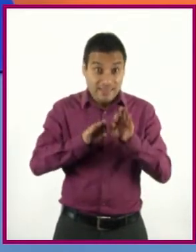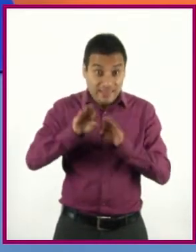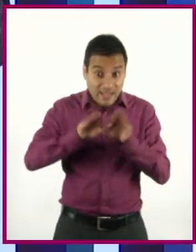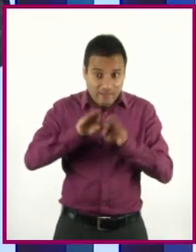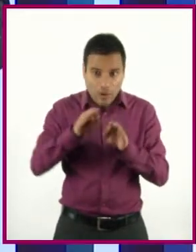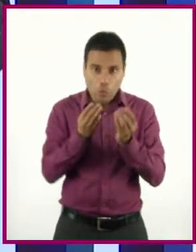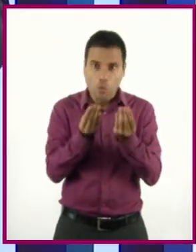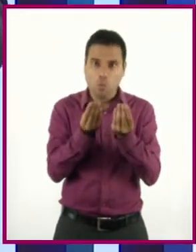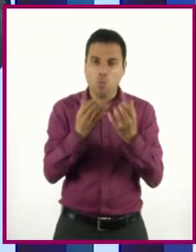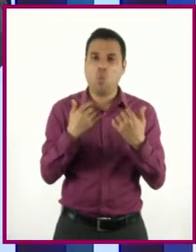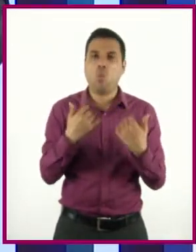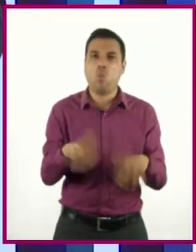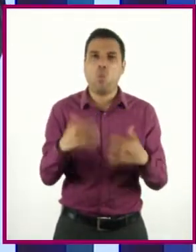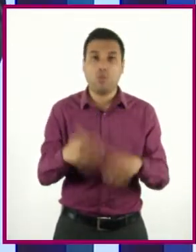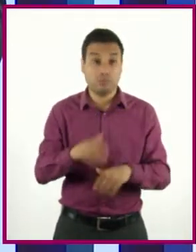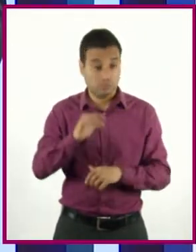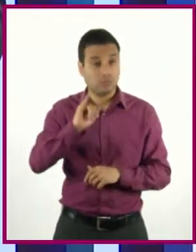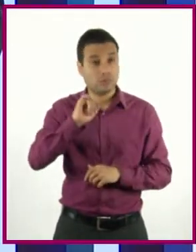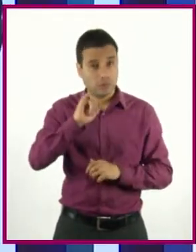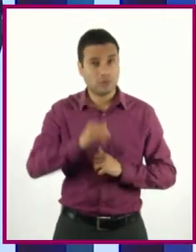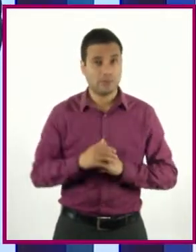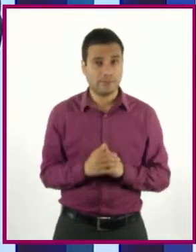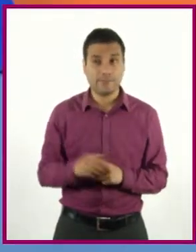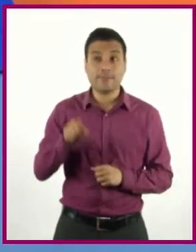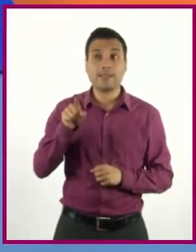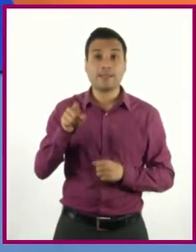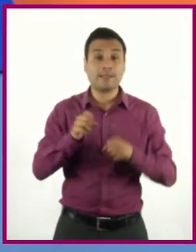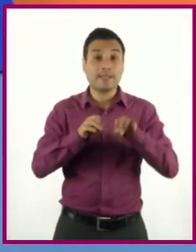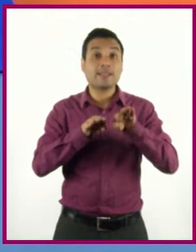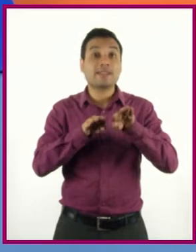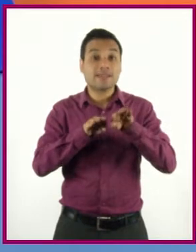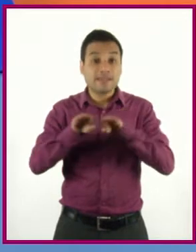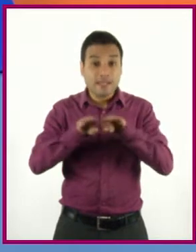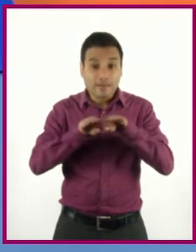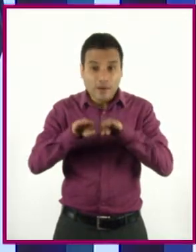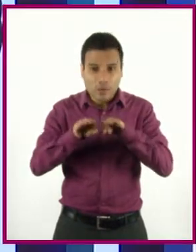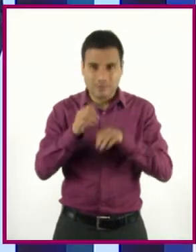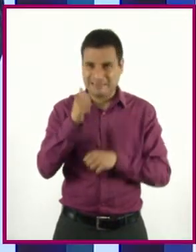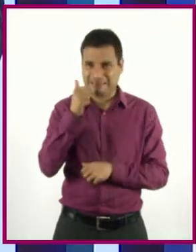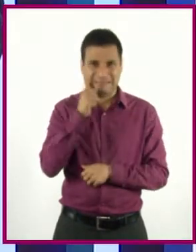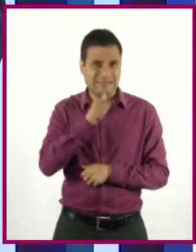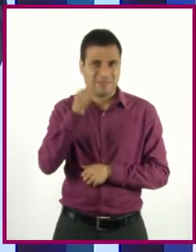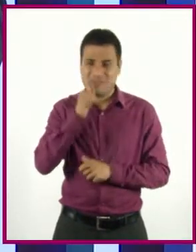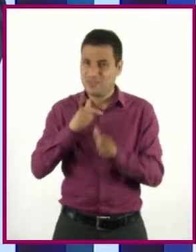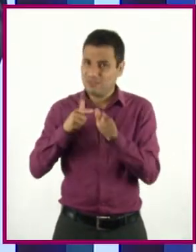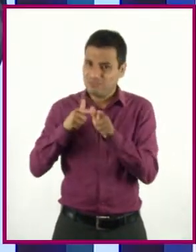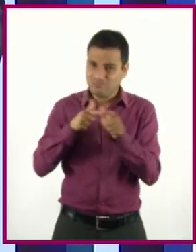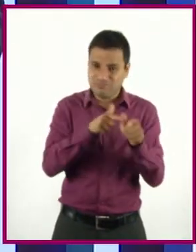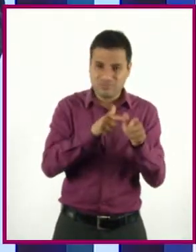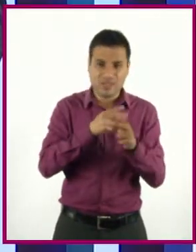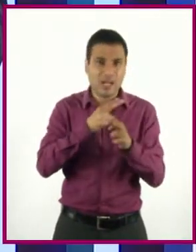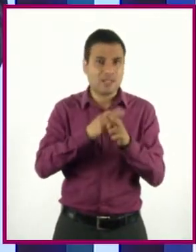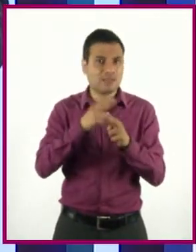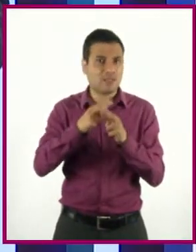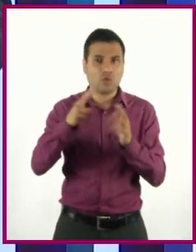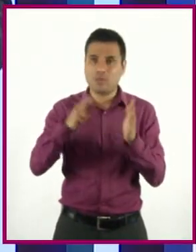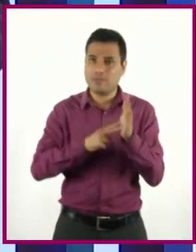productiva. Así fue. Él trabajó casi hasta el final de su vida, en 2009, siempre con gran